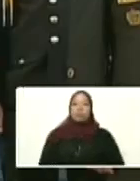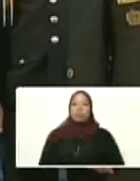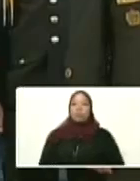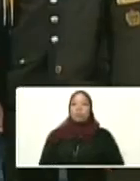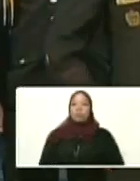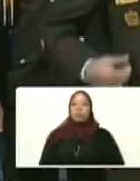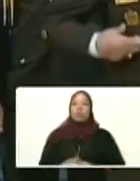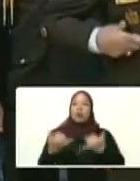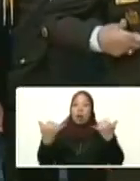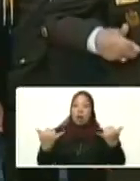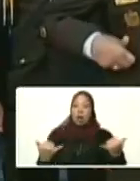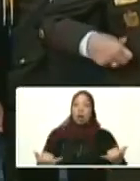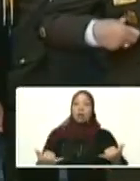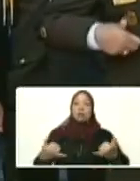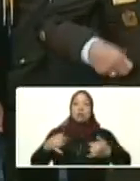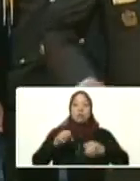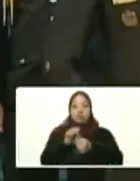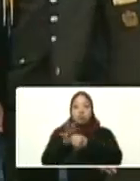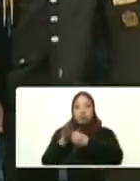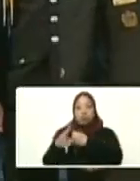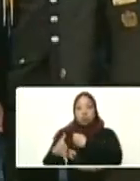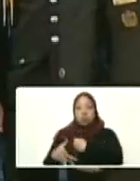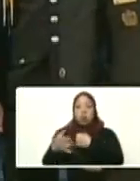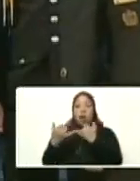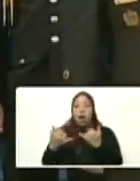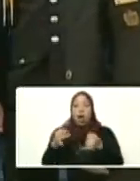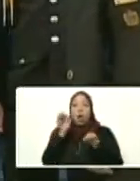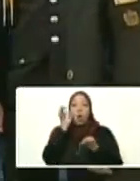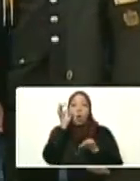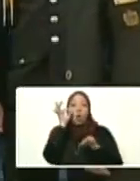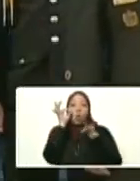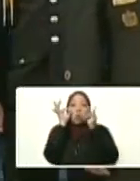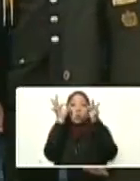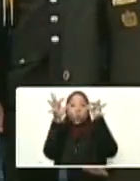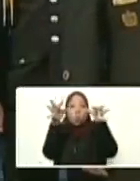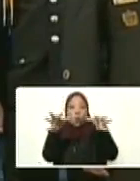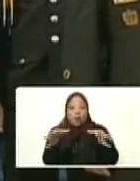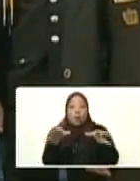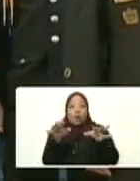alto la vigilancia, los cuidados.